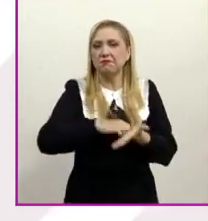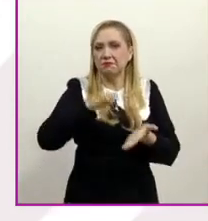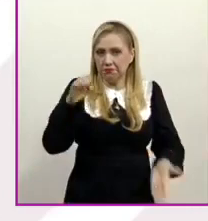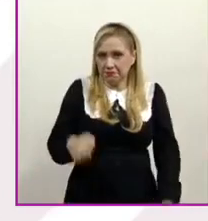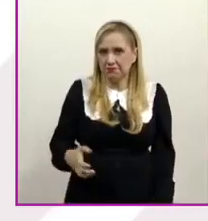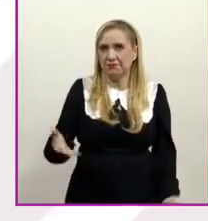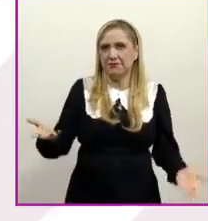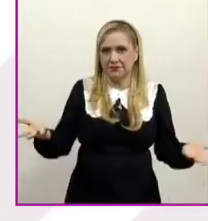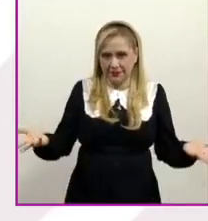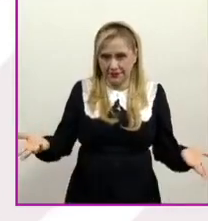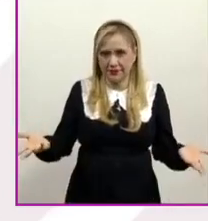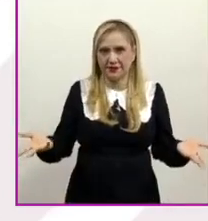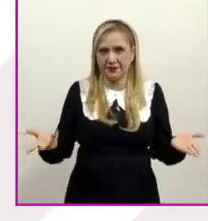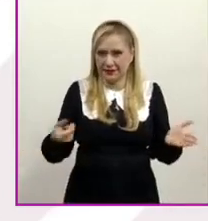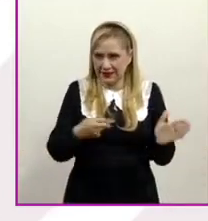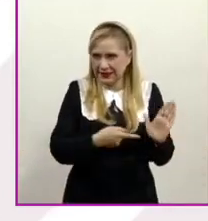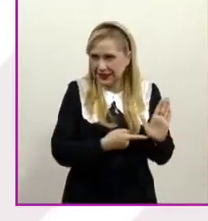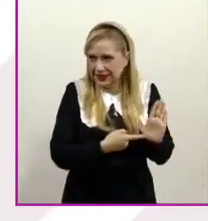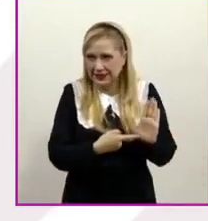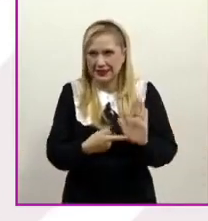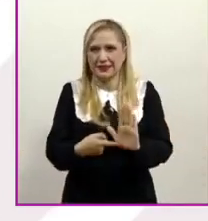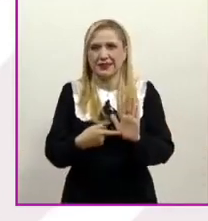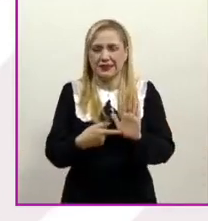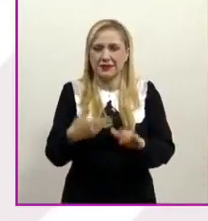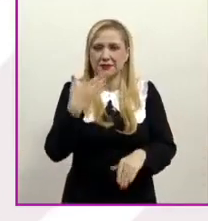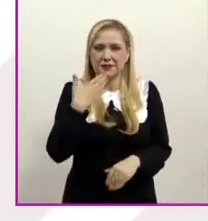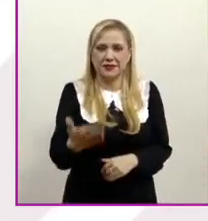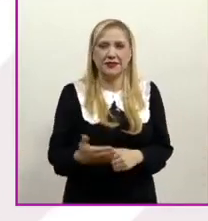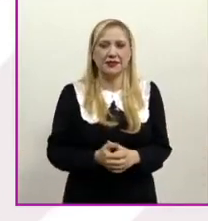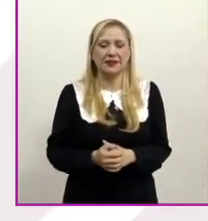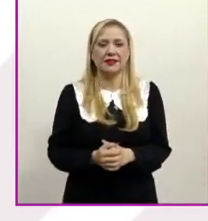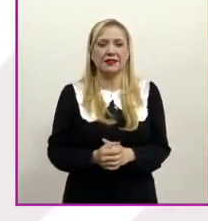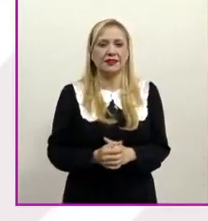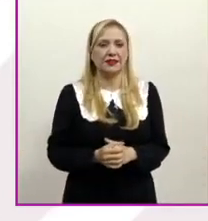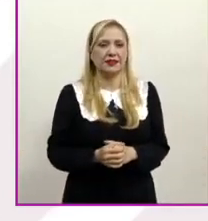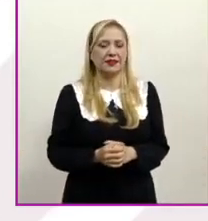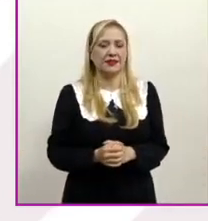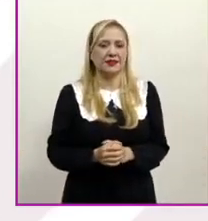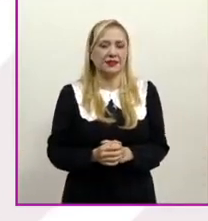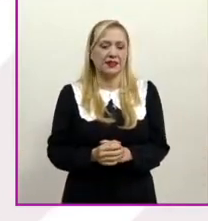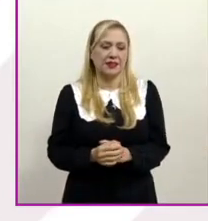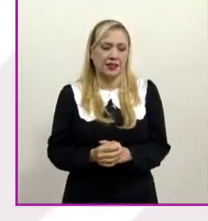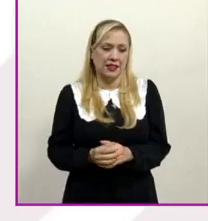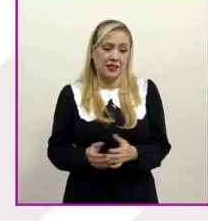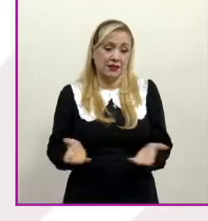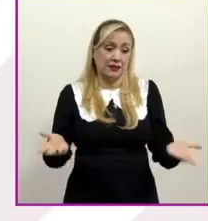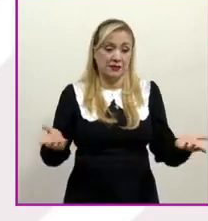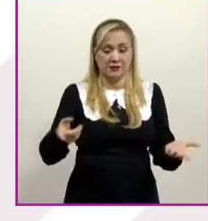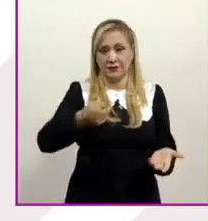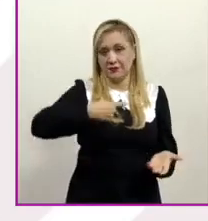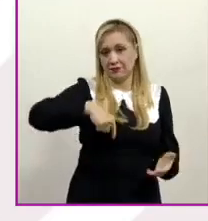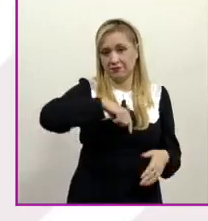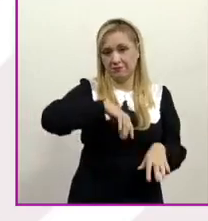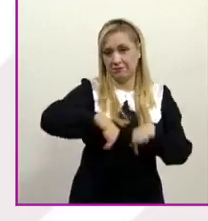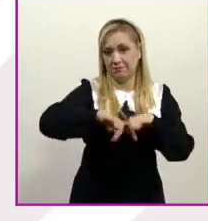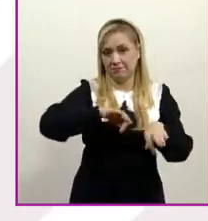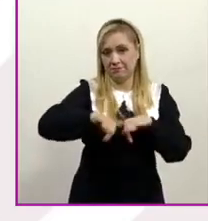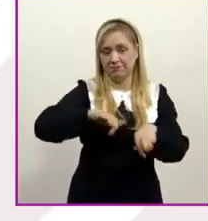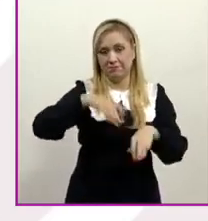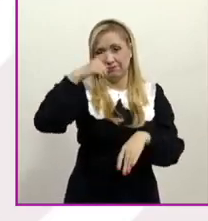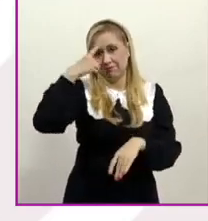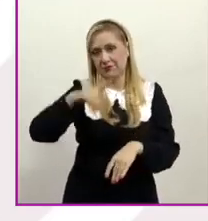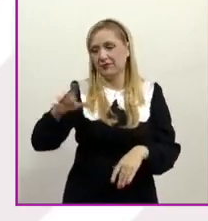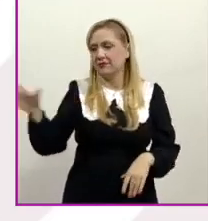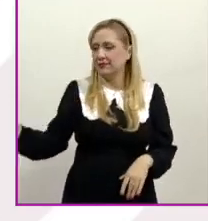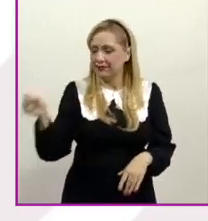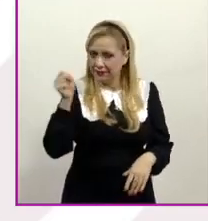que debamos visibilizar, que se haya hecho bien? Pues mira, decir que nosotros estamos trabajando por las cuotas,